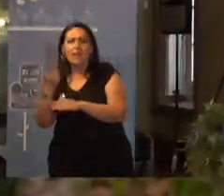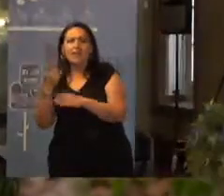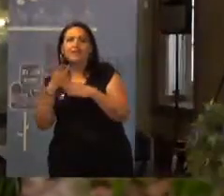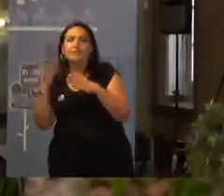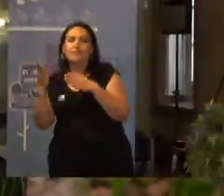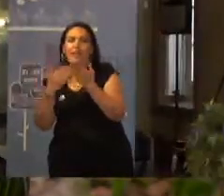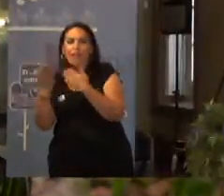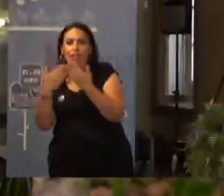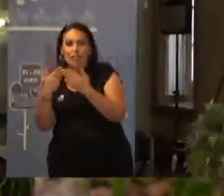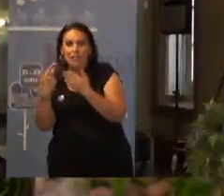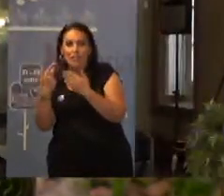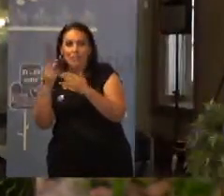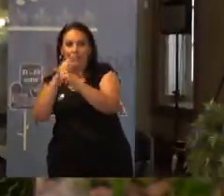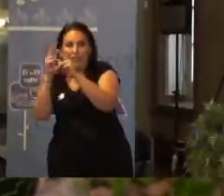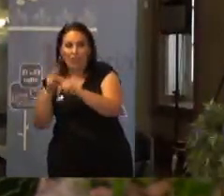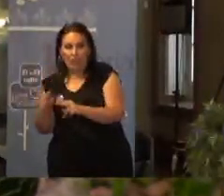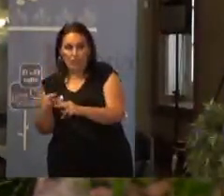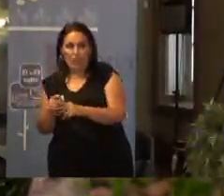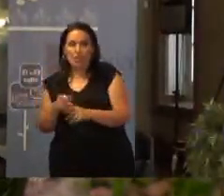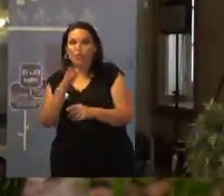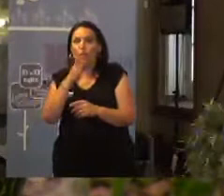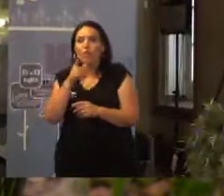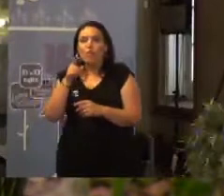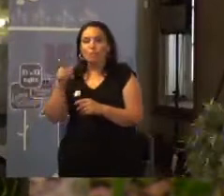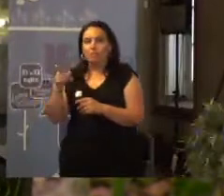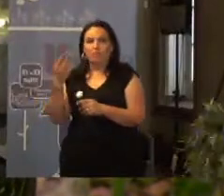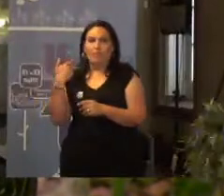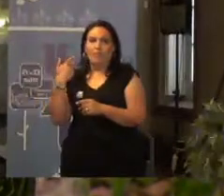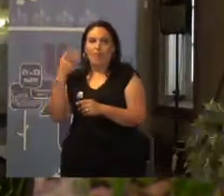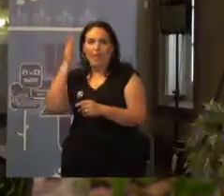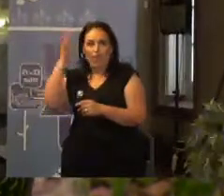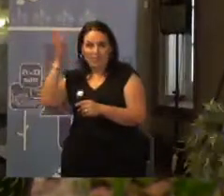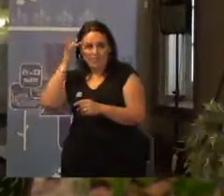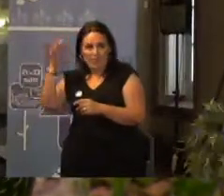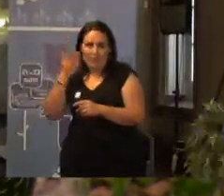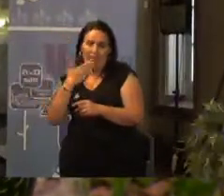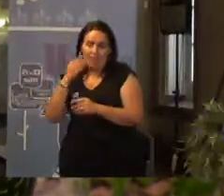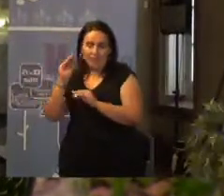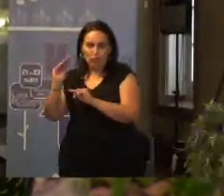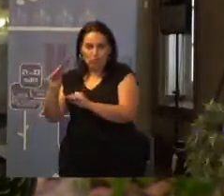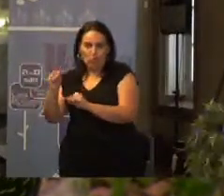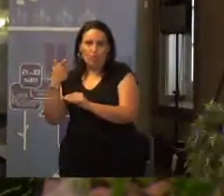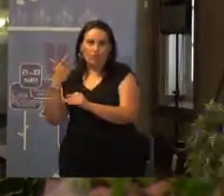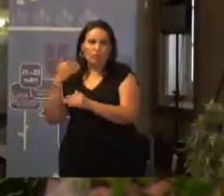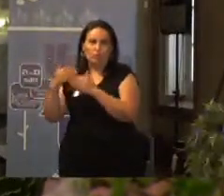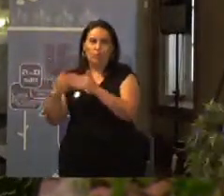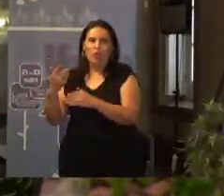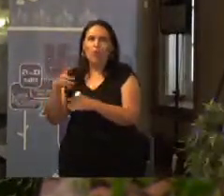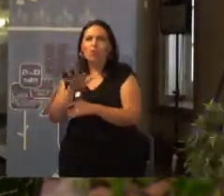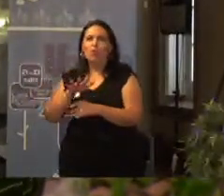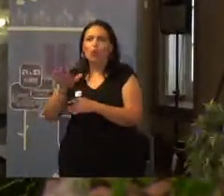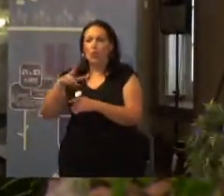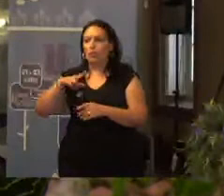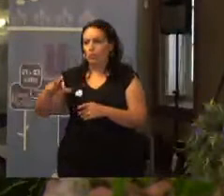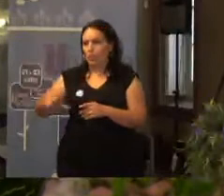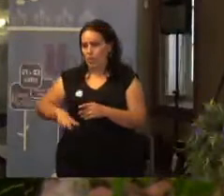falamos porque estivo no activismo social desde a adolescencia, na Asociación Xustiza e Paz en Coimbra, unha